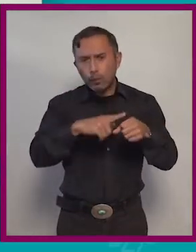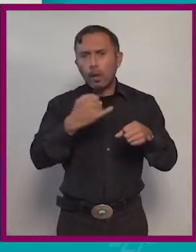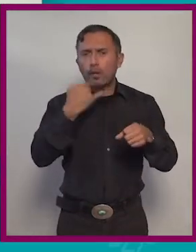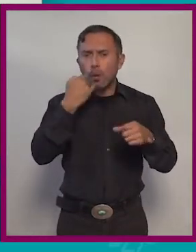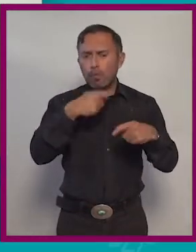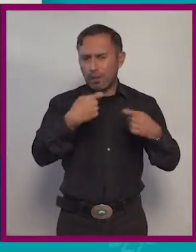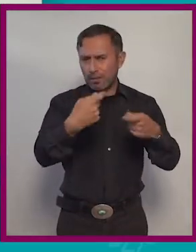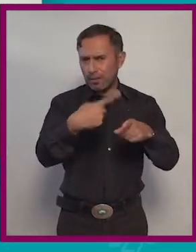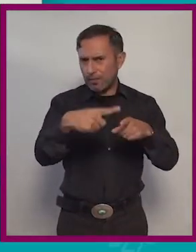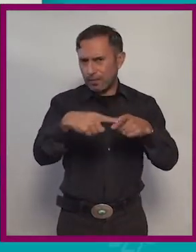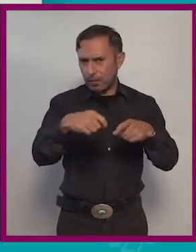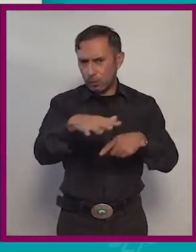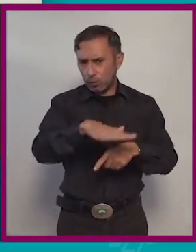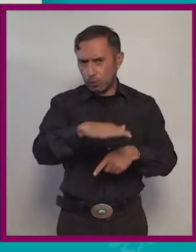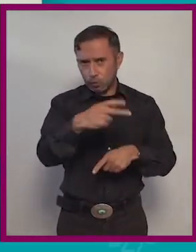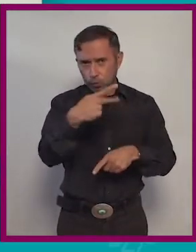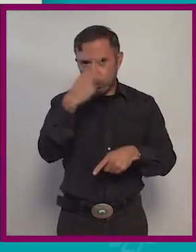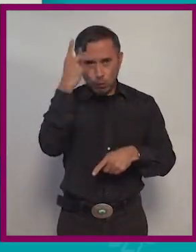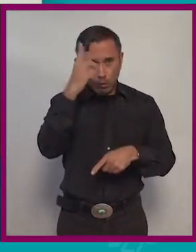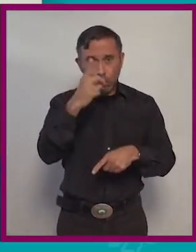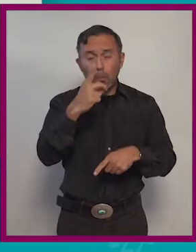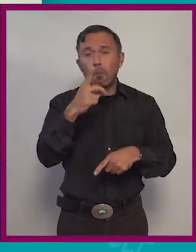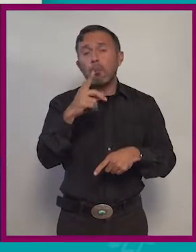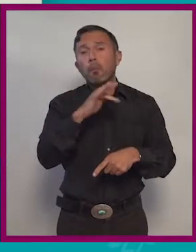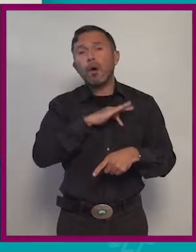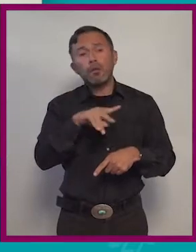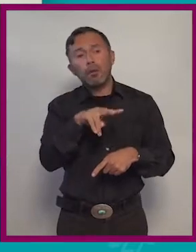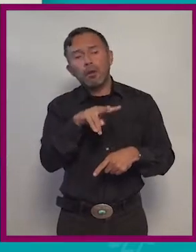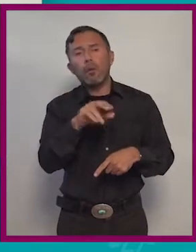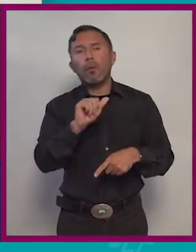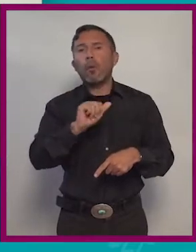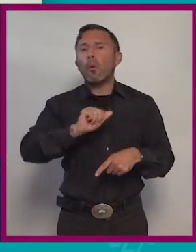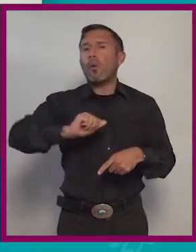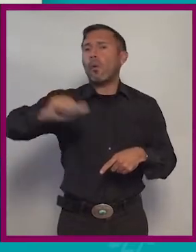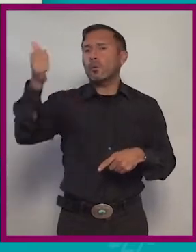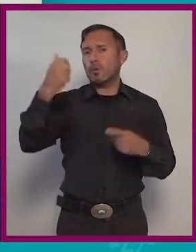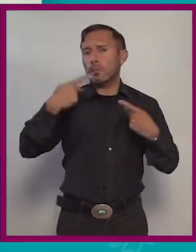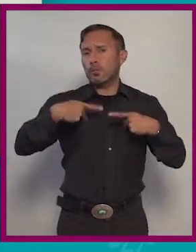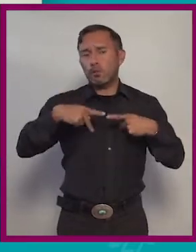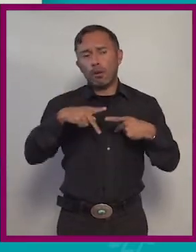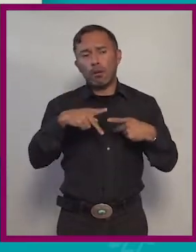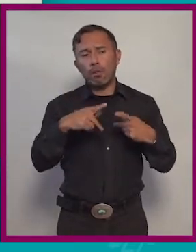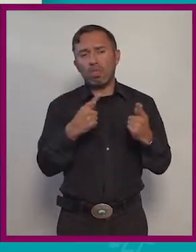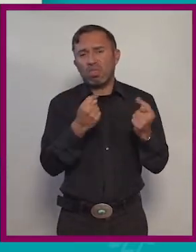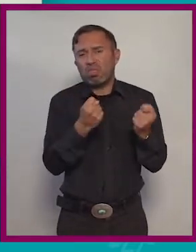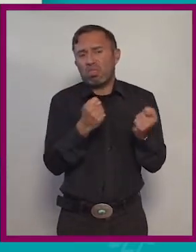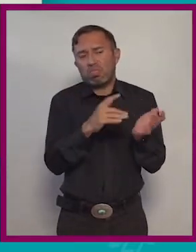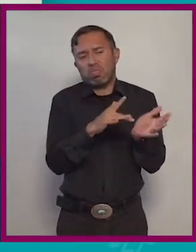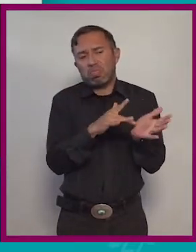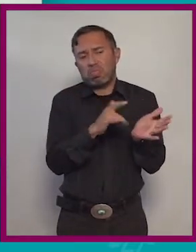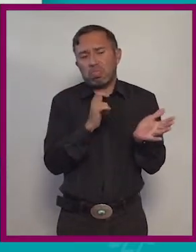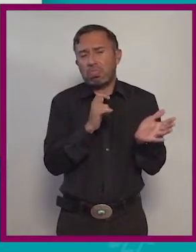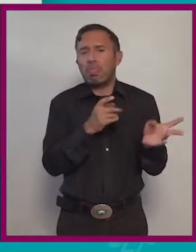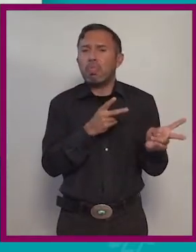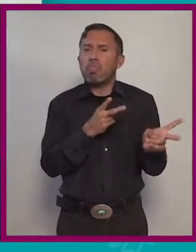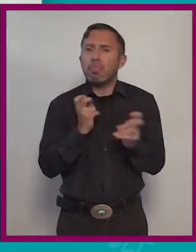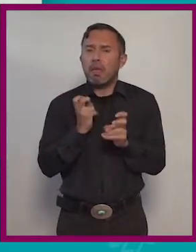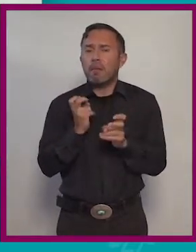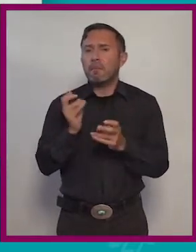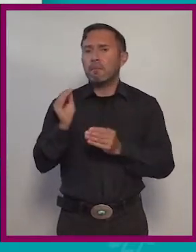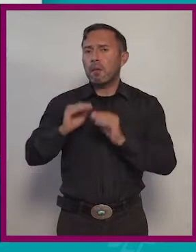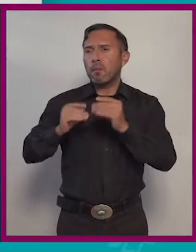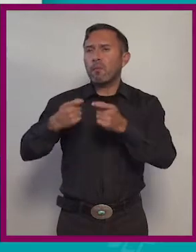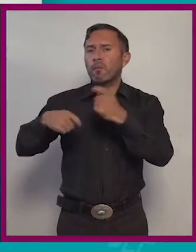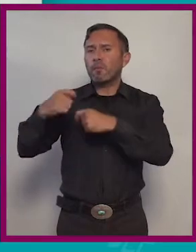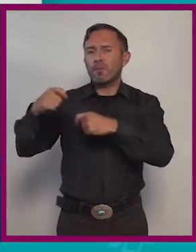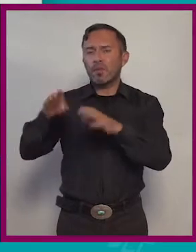ninguna circunstancia, de apropiación por parte de terceros a través de las figuras tradicionales previstas en el sistema de